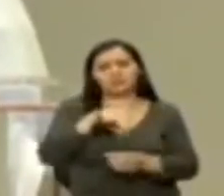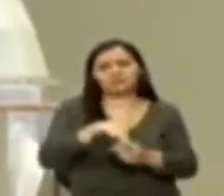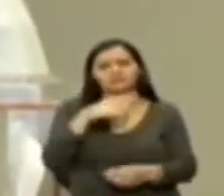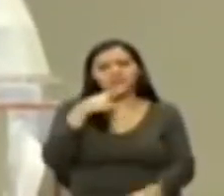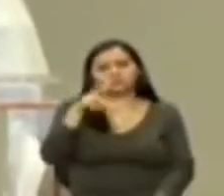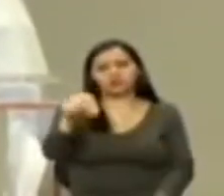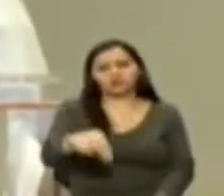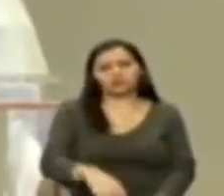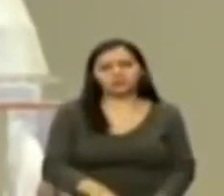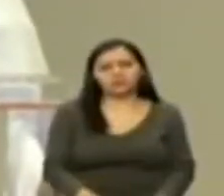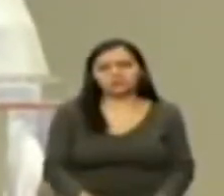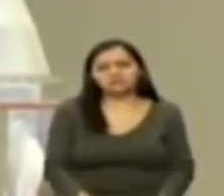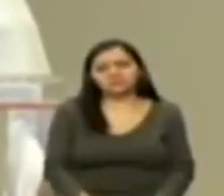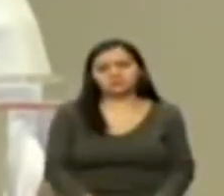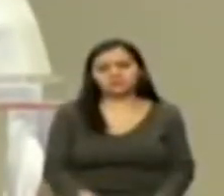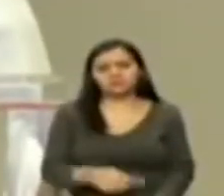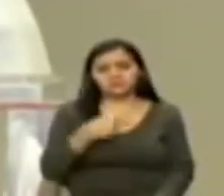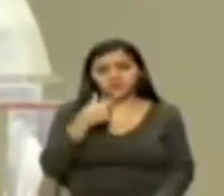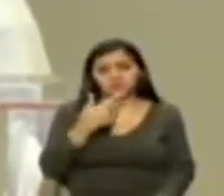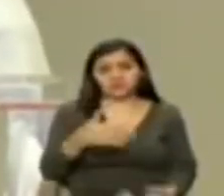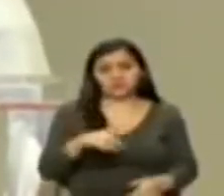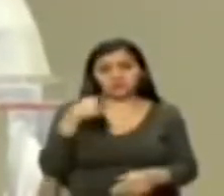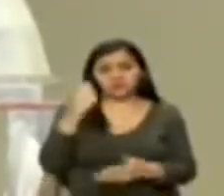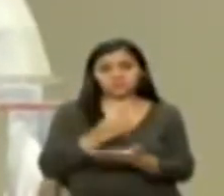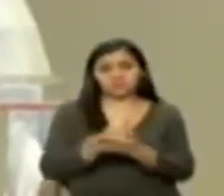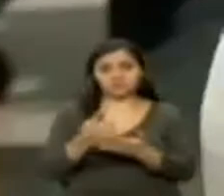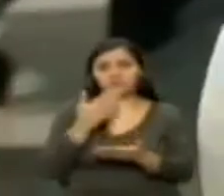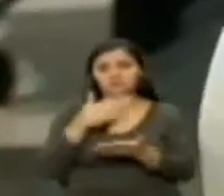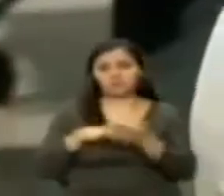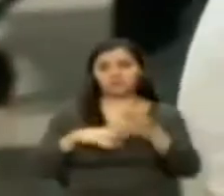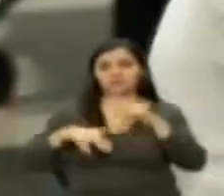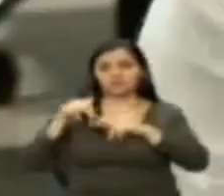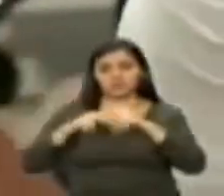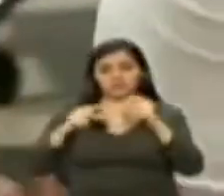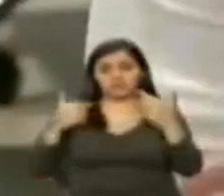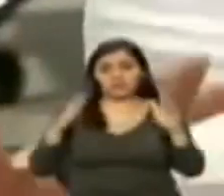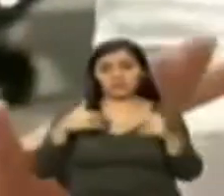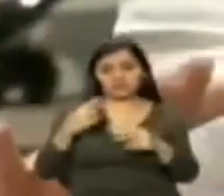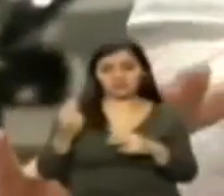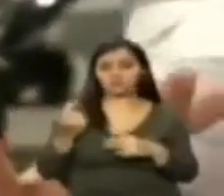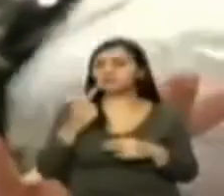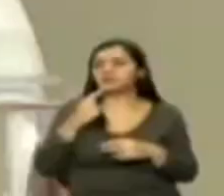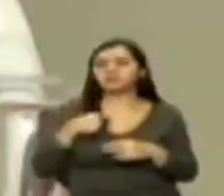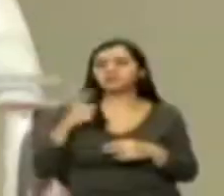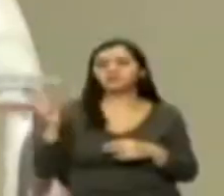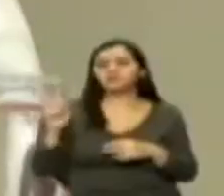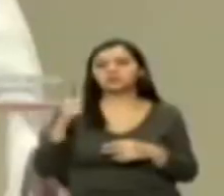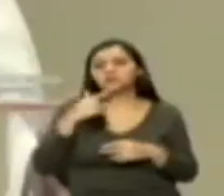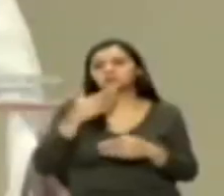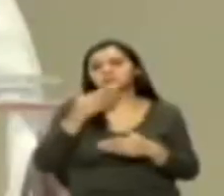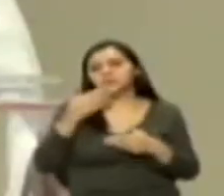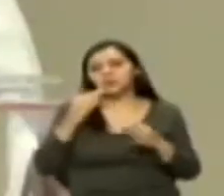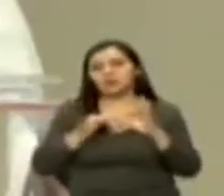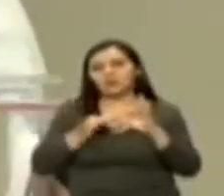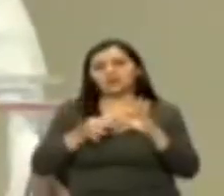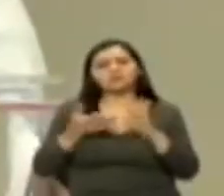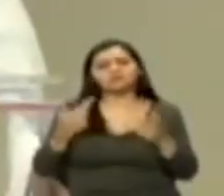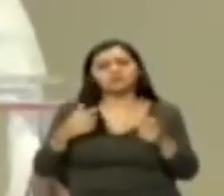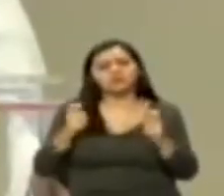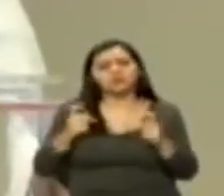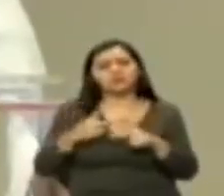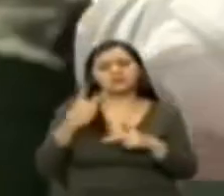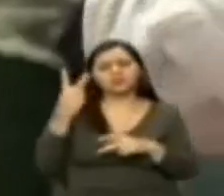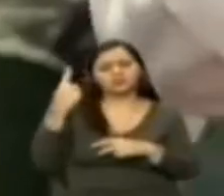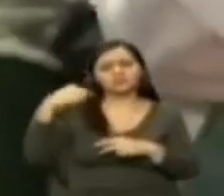dicen, bueno, ya podemos venir la próxima semana? ¿Y está la infraestructura? Hay la infraestructura de la extensión, ¿no? Hay que mejorarla, ¿verdad? Sí, pero podemos iniciar.